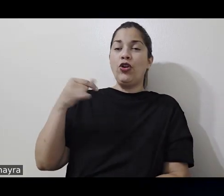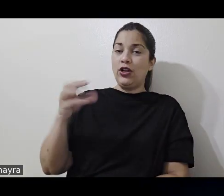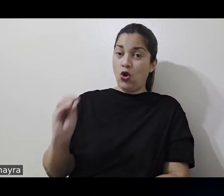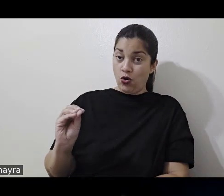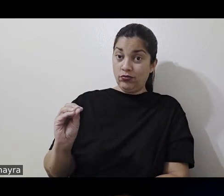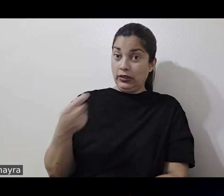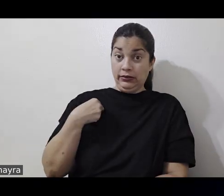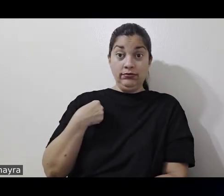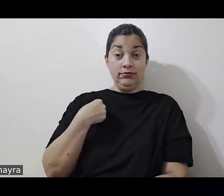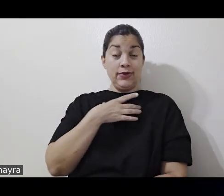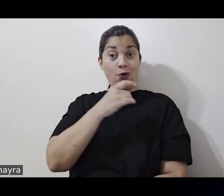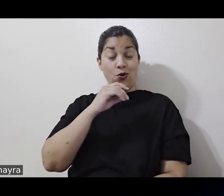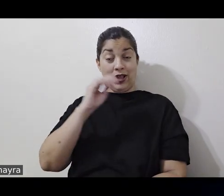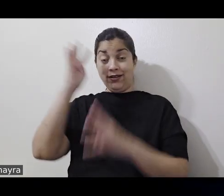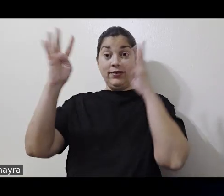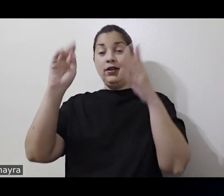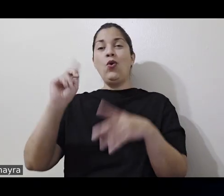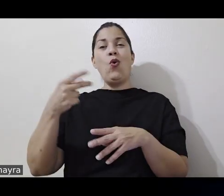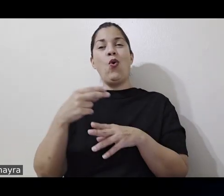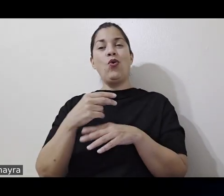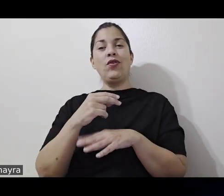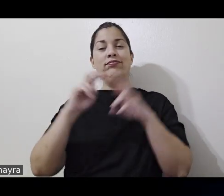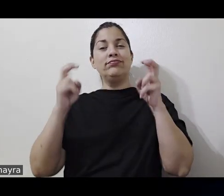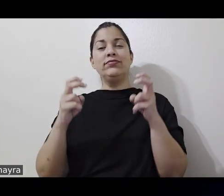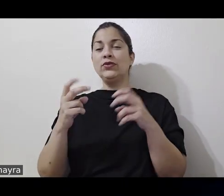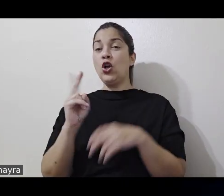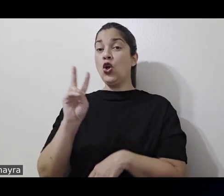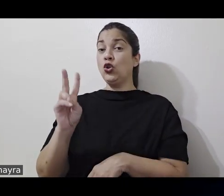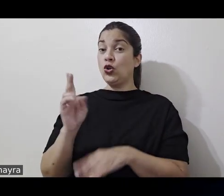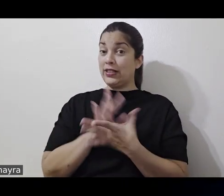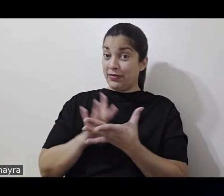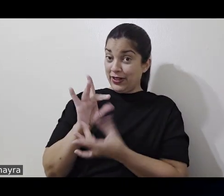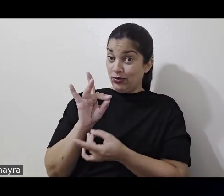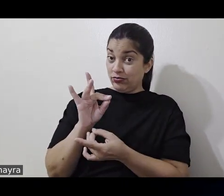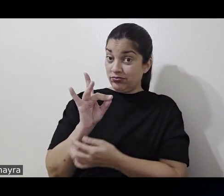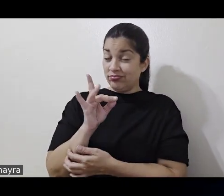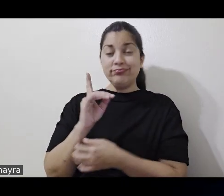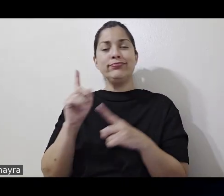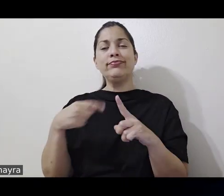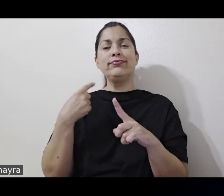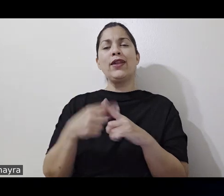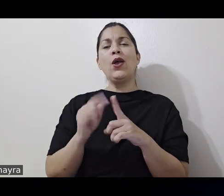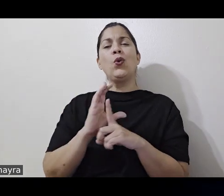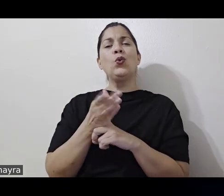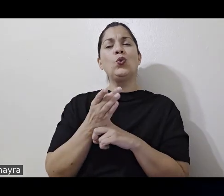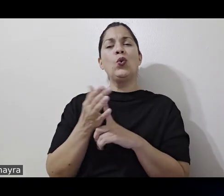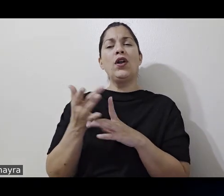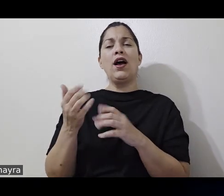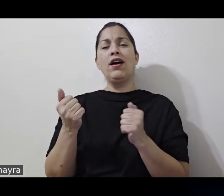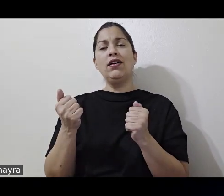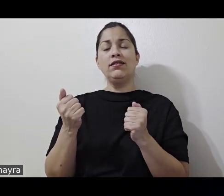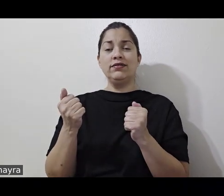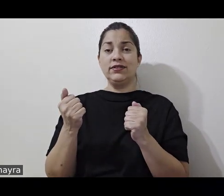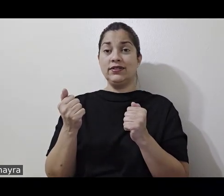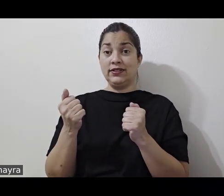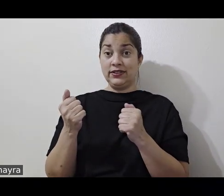me gusta inventarme. Hay uno que se titula Dos Espíritus y tiene que ver con la cultura